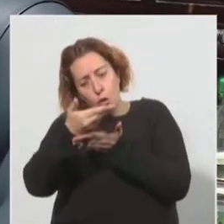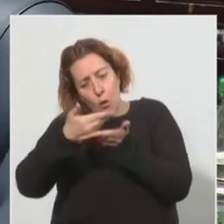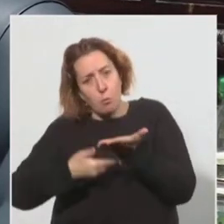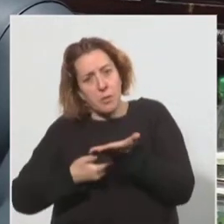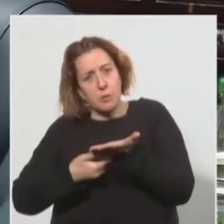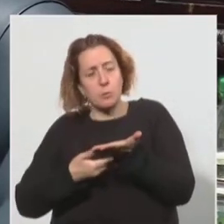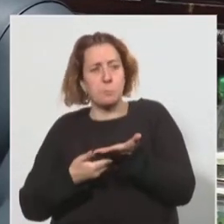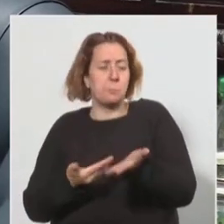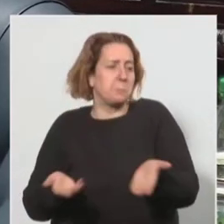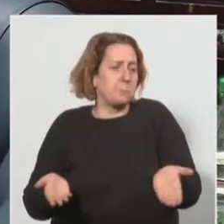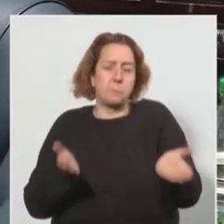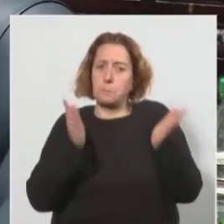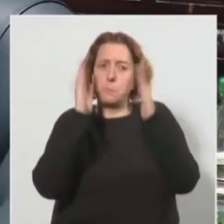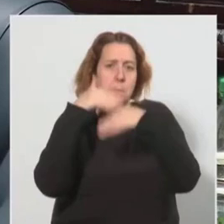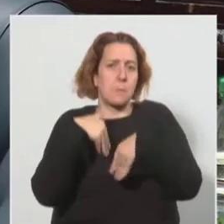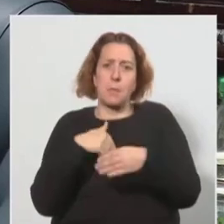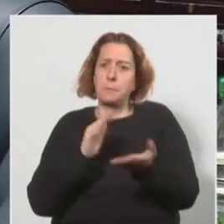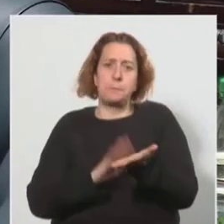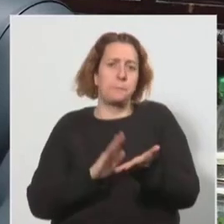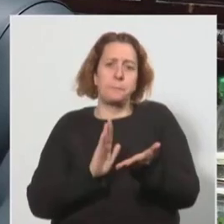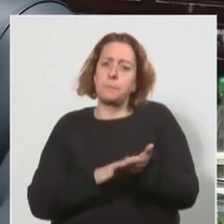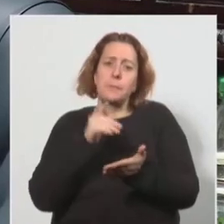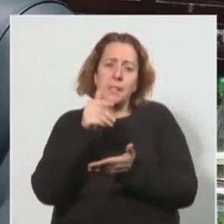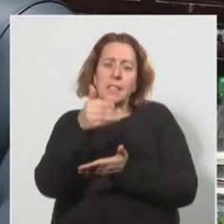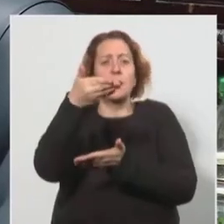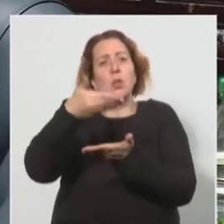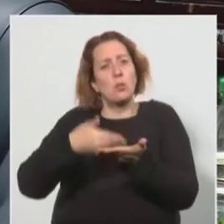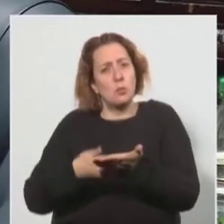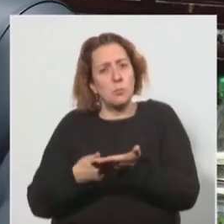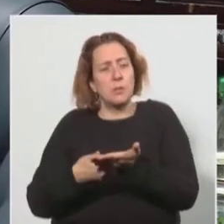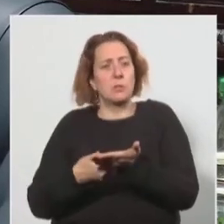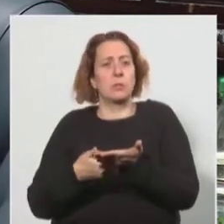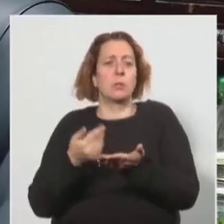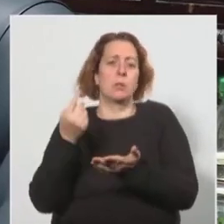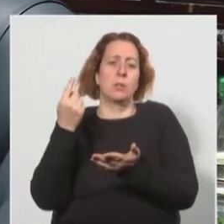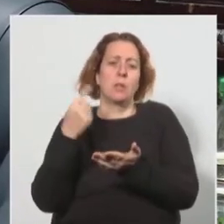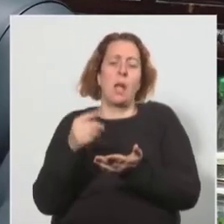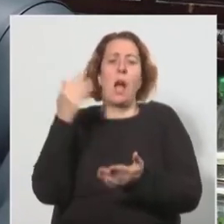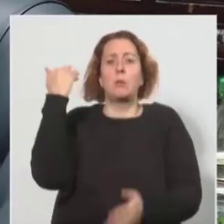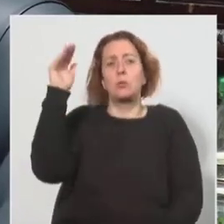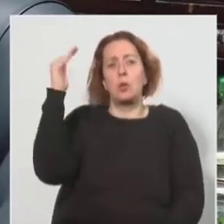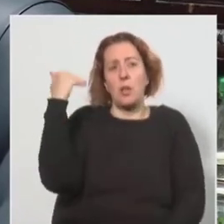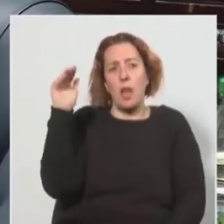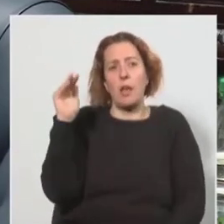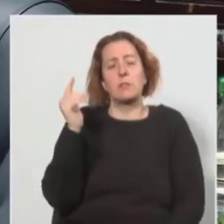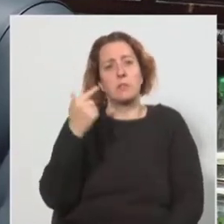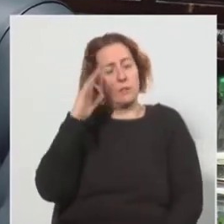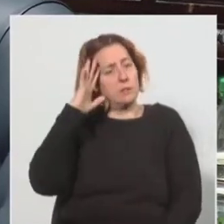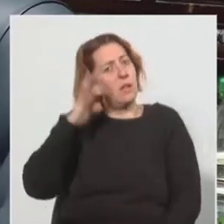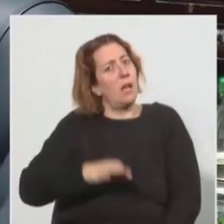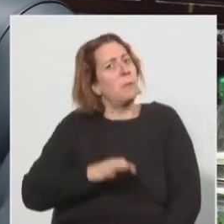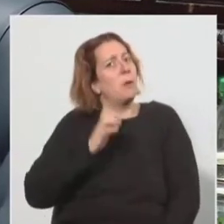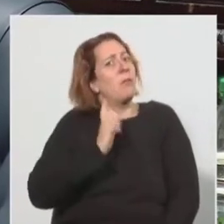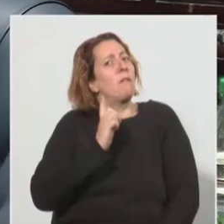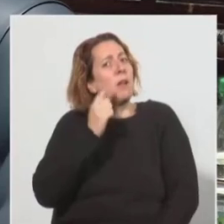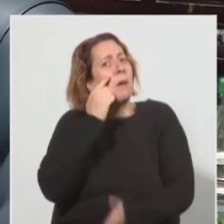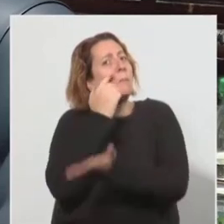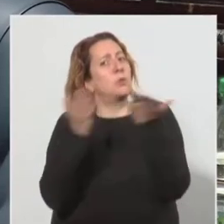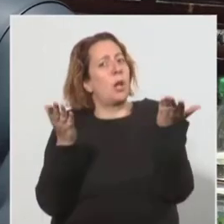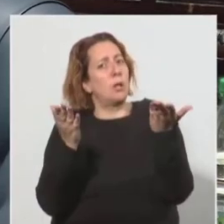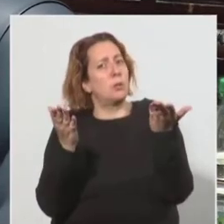podido comprobar la existencia de ese documento y eventualmente las autoridades, creemos, deberían